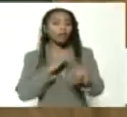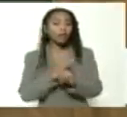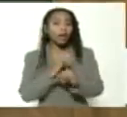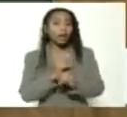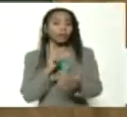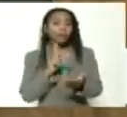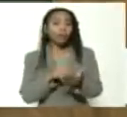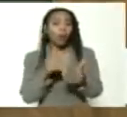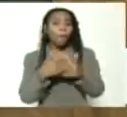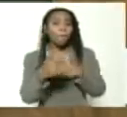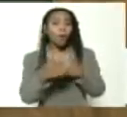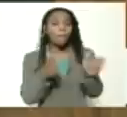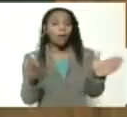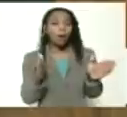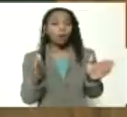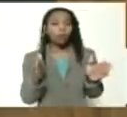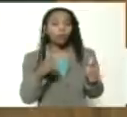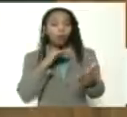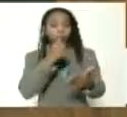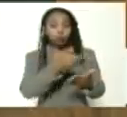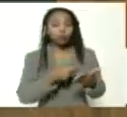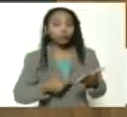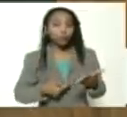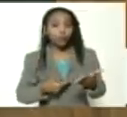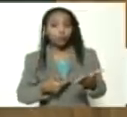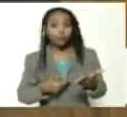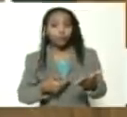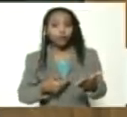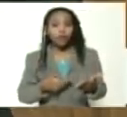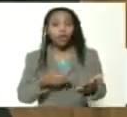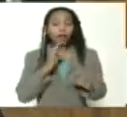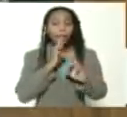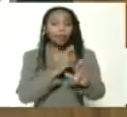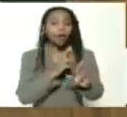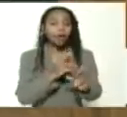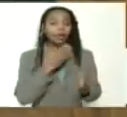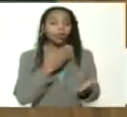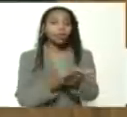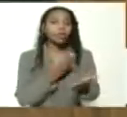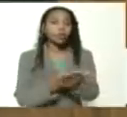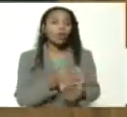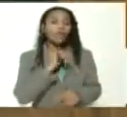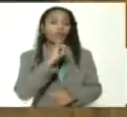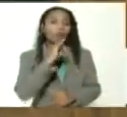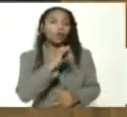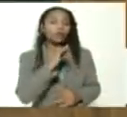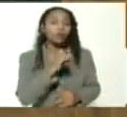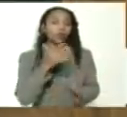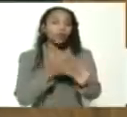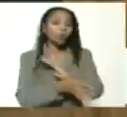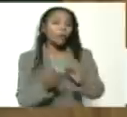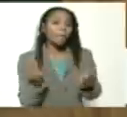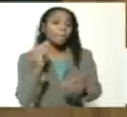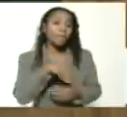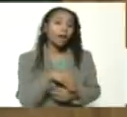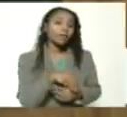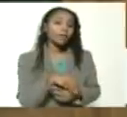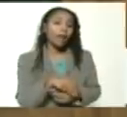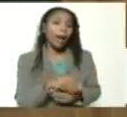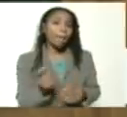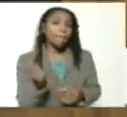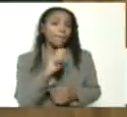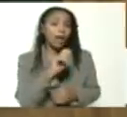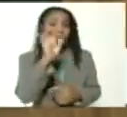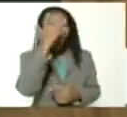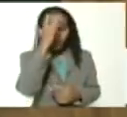llegar un amplio y documentado informe de respuesta a sus solicitudes de información. Adicionalmente, durante el mes de febrero de